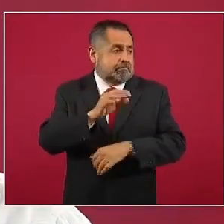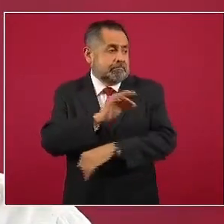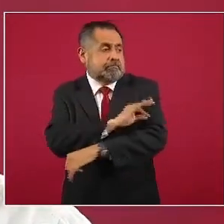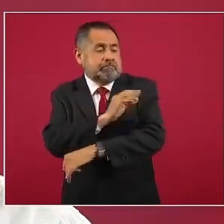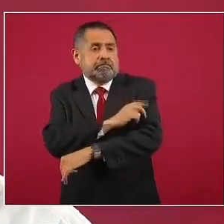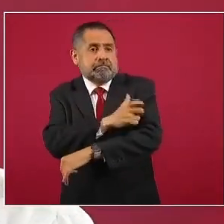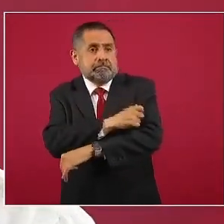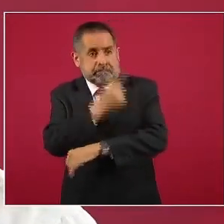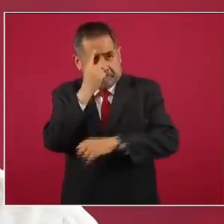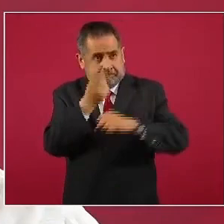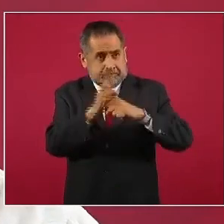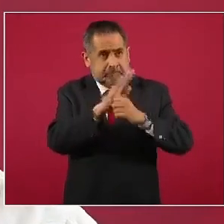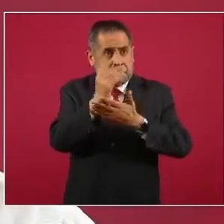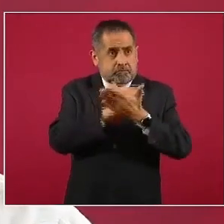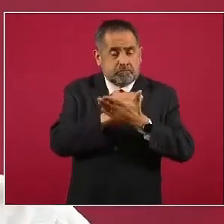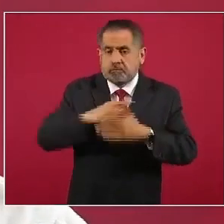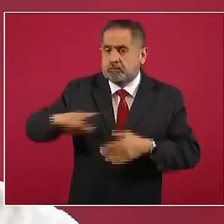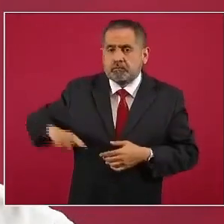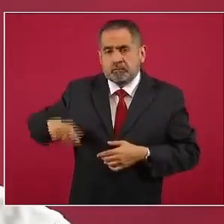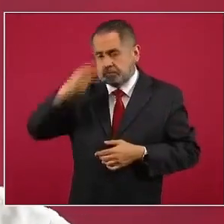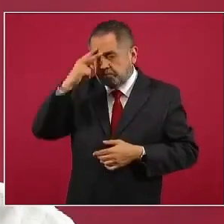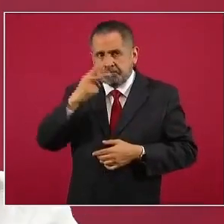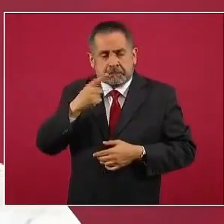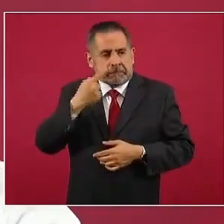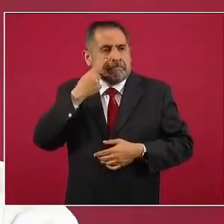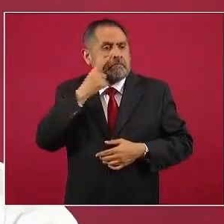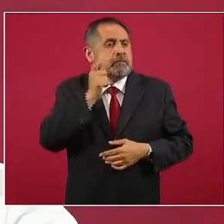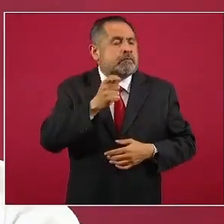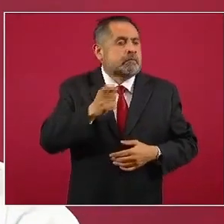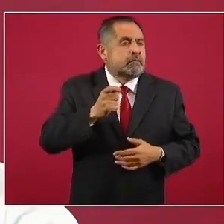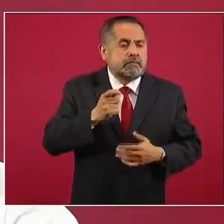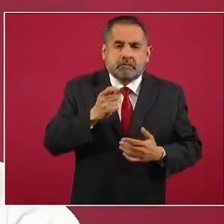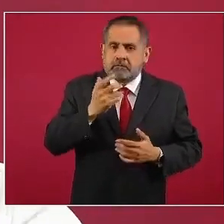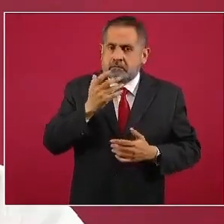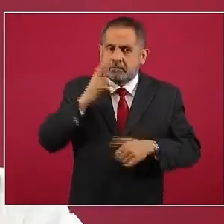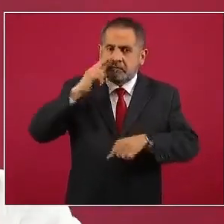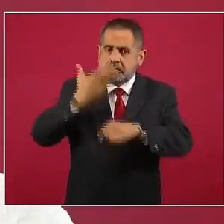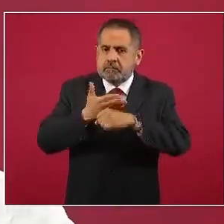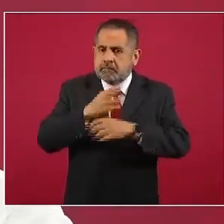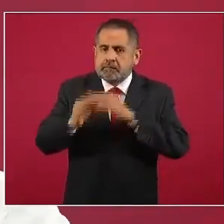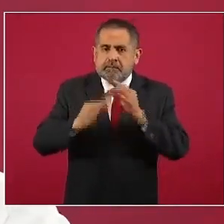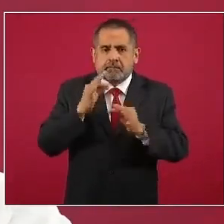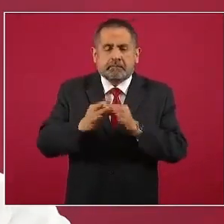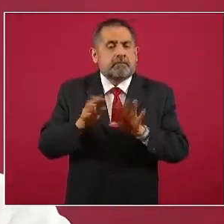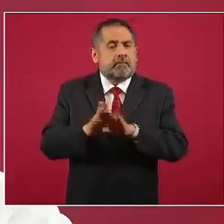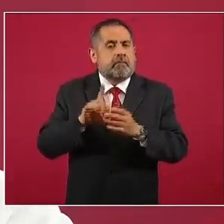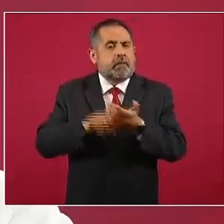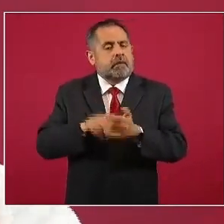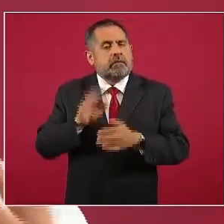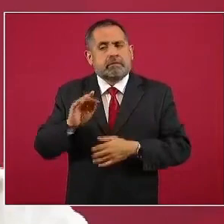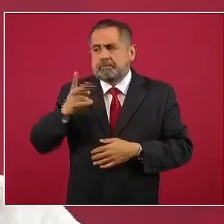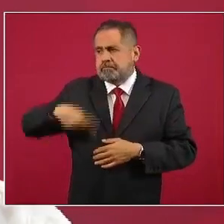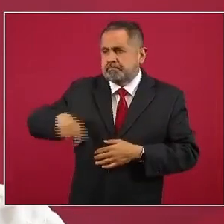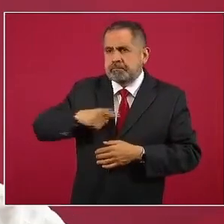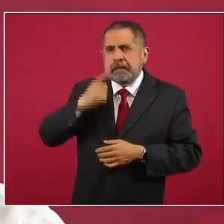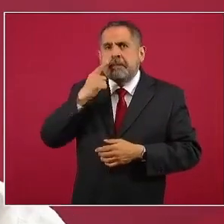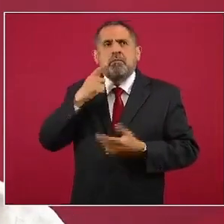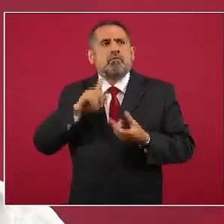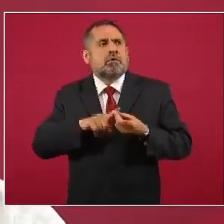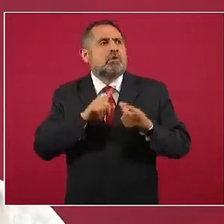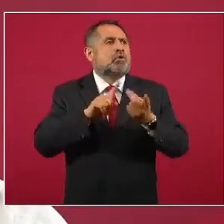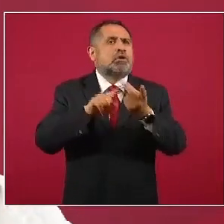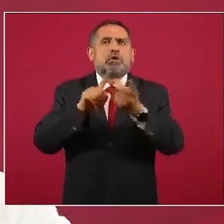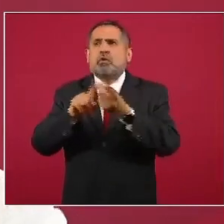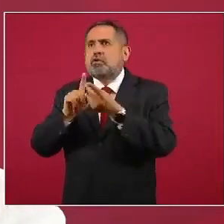contra COVID, se lo ha tomado muy en serio. Hemos trabajado intensamente por identificar todas las